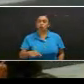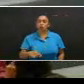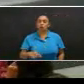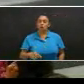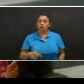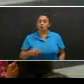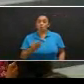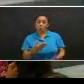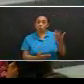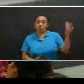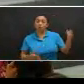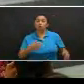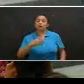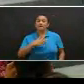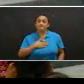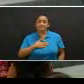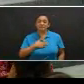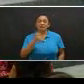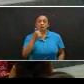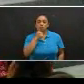señora.